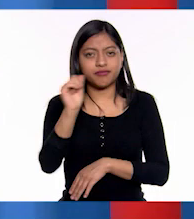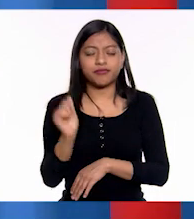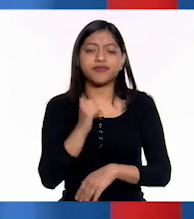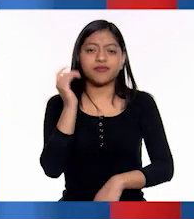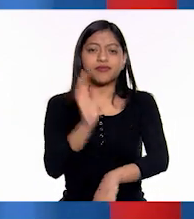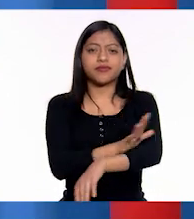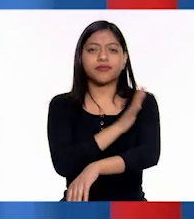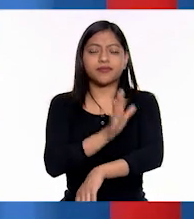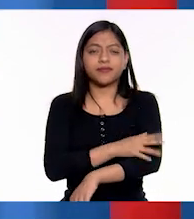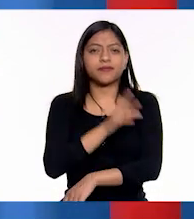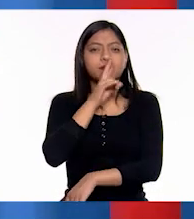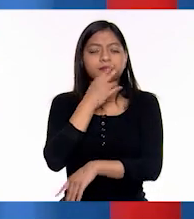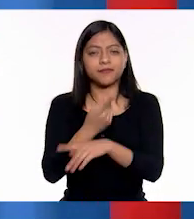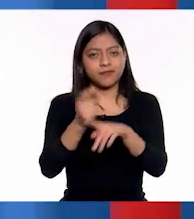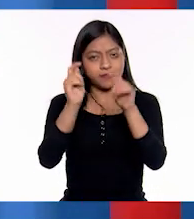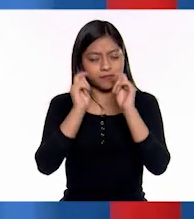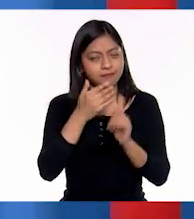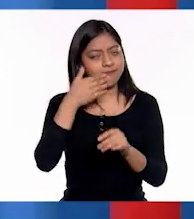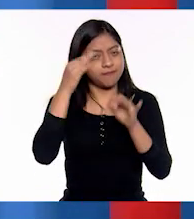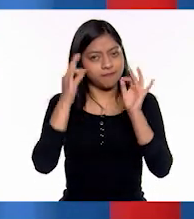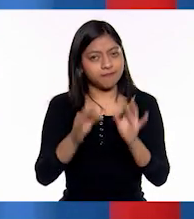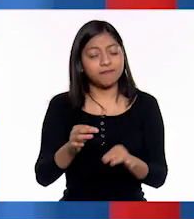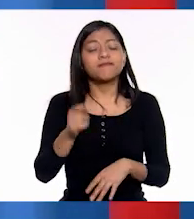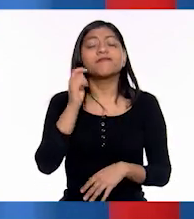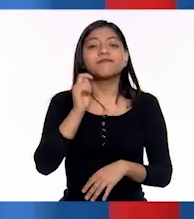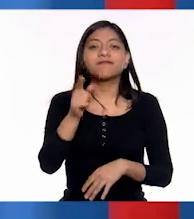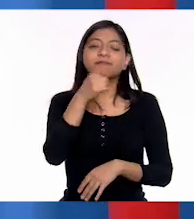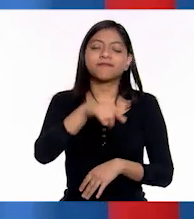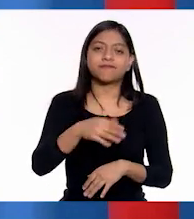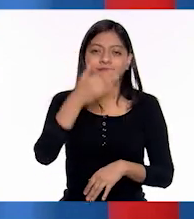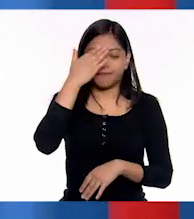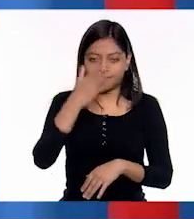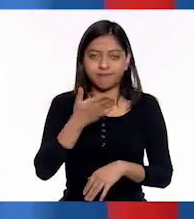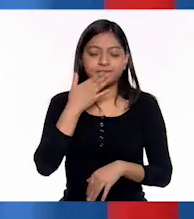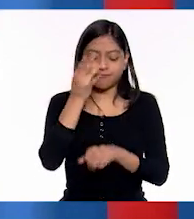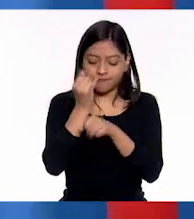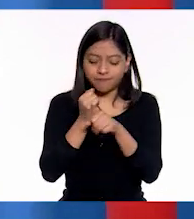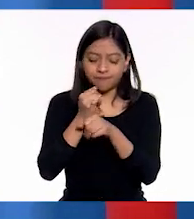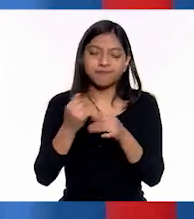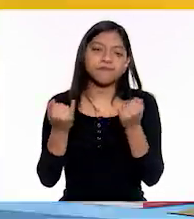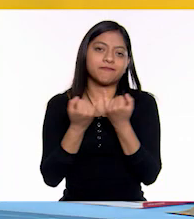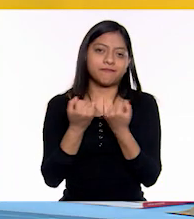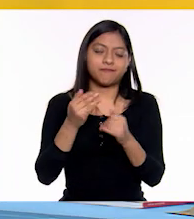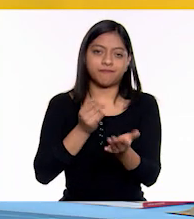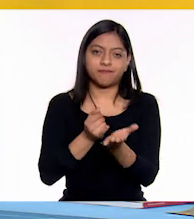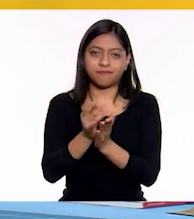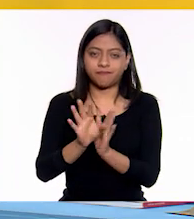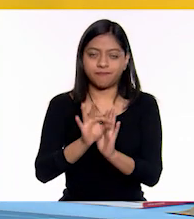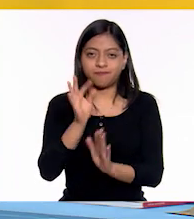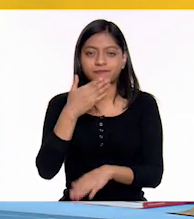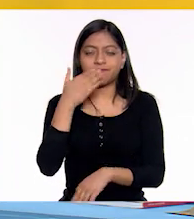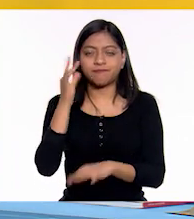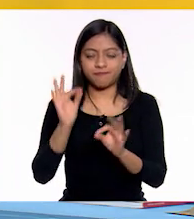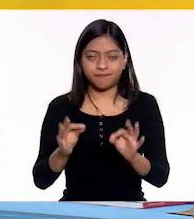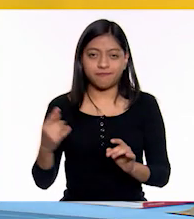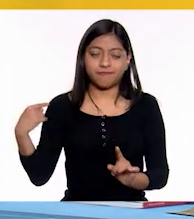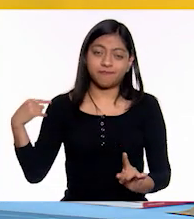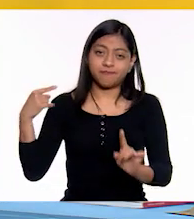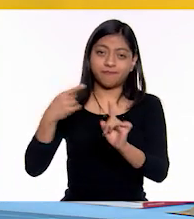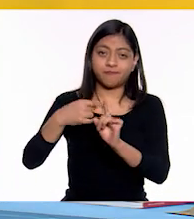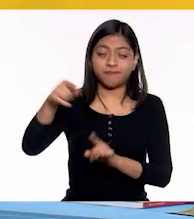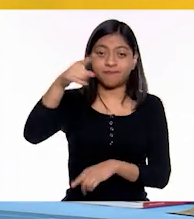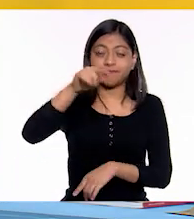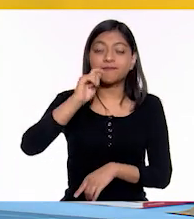de manera responsable. Todo es cuestión de estar informados y tomar buenas decisiones. Pues, como vimos con la